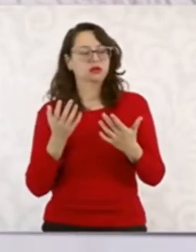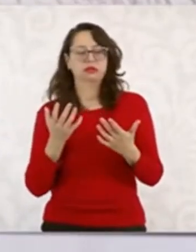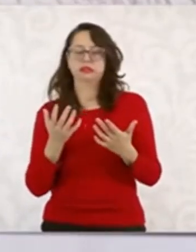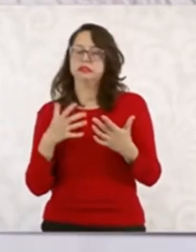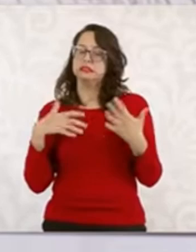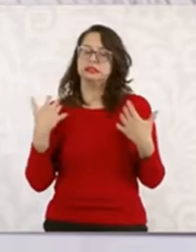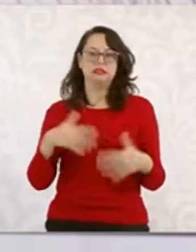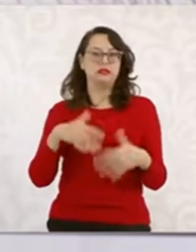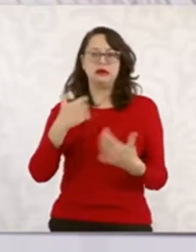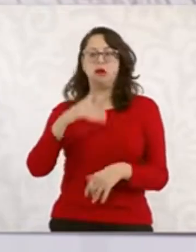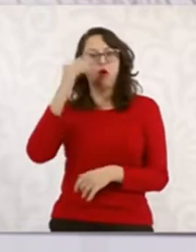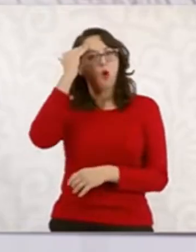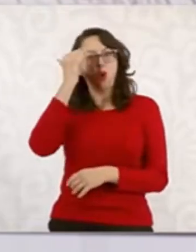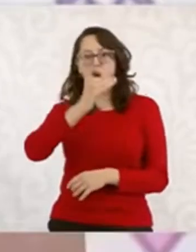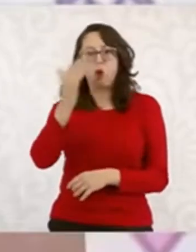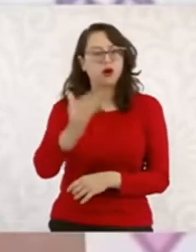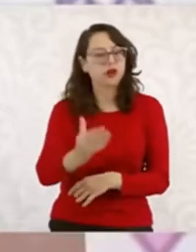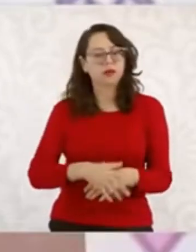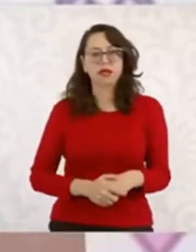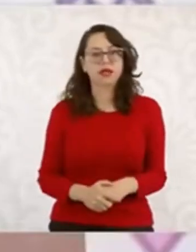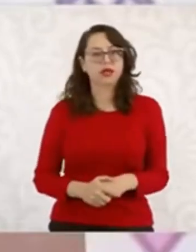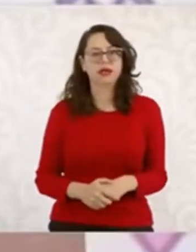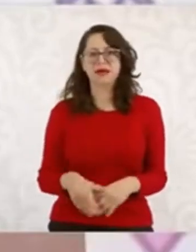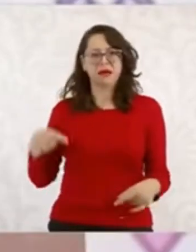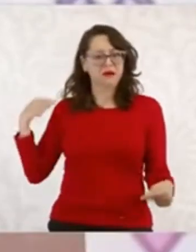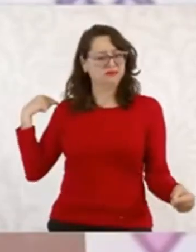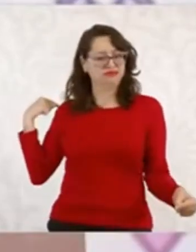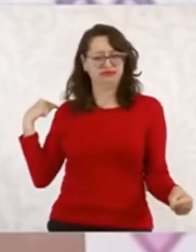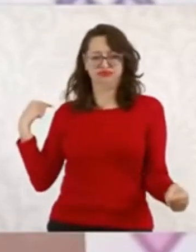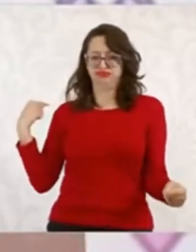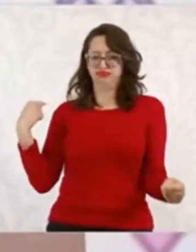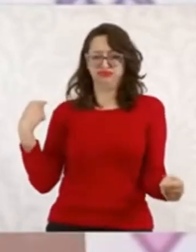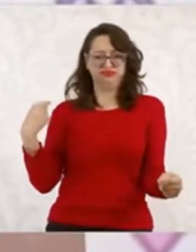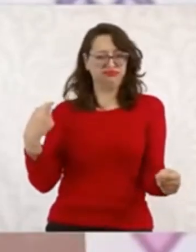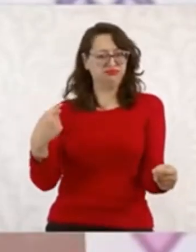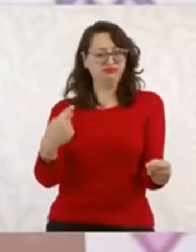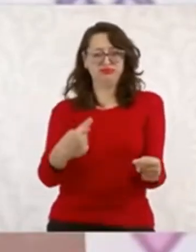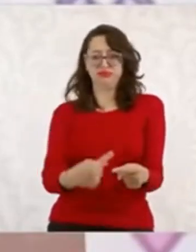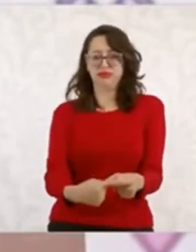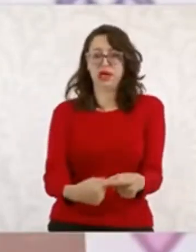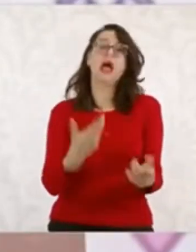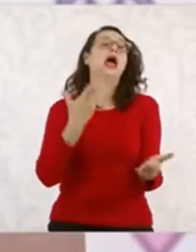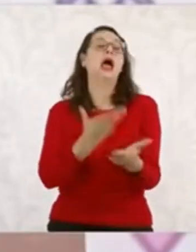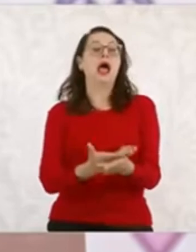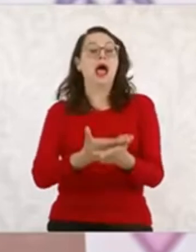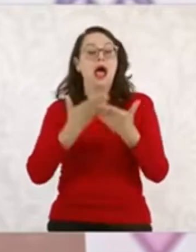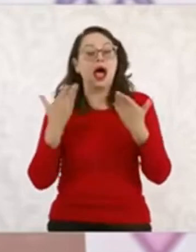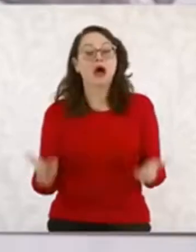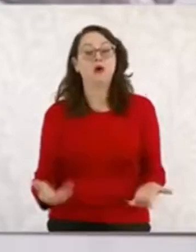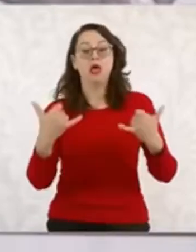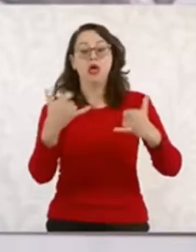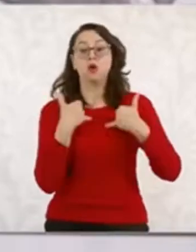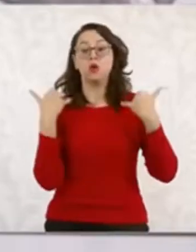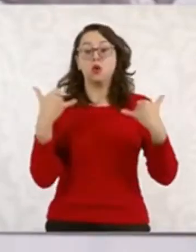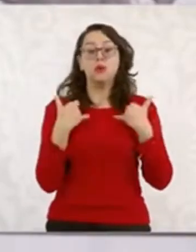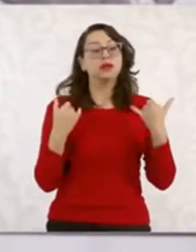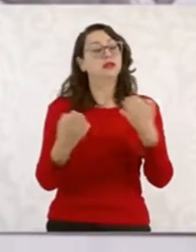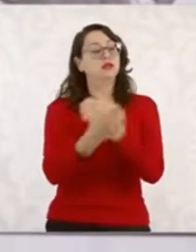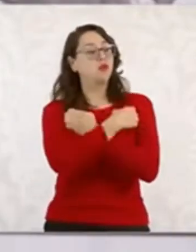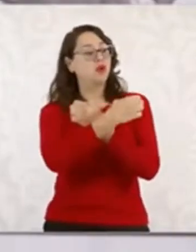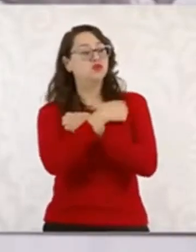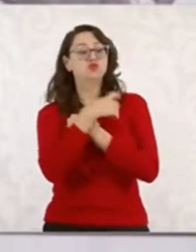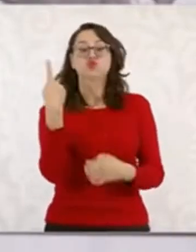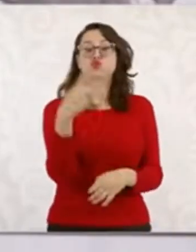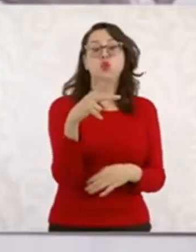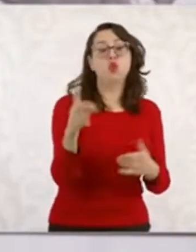Bueno, ahora estamos reivindicando al máximo el derecho de los jóvenes a la educación, de todos.